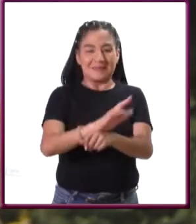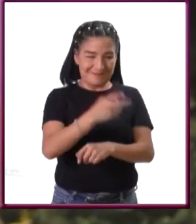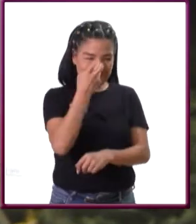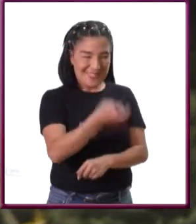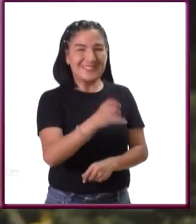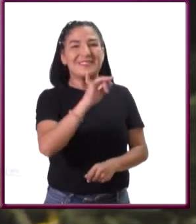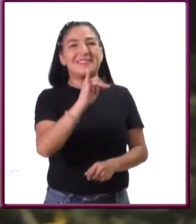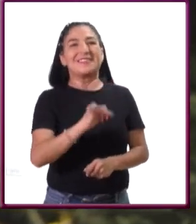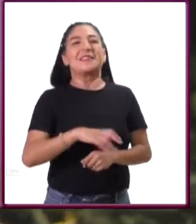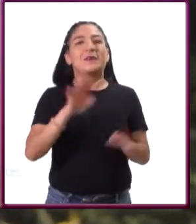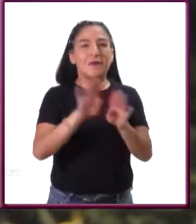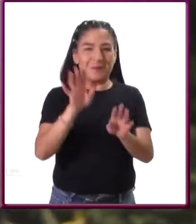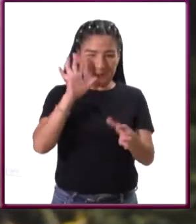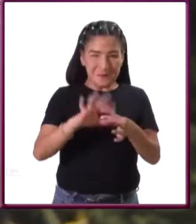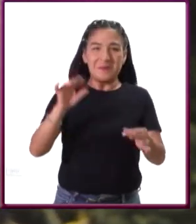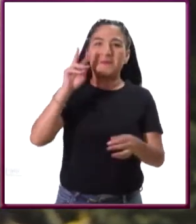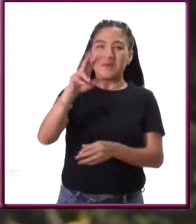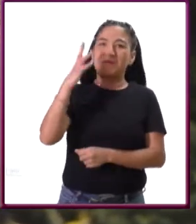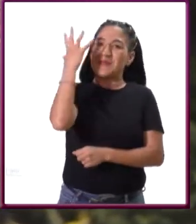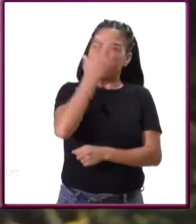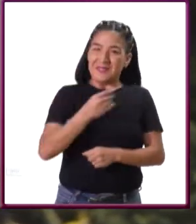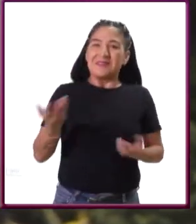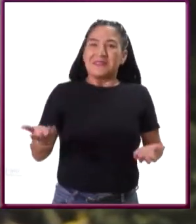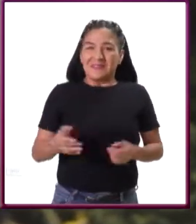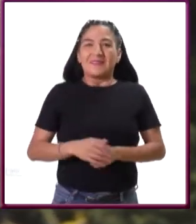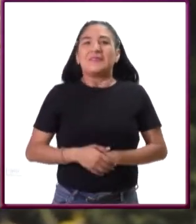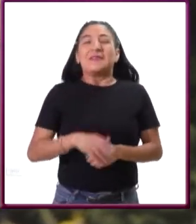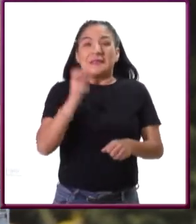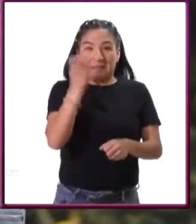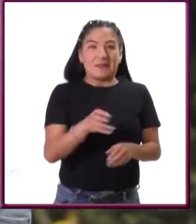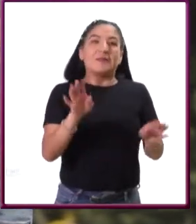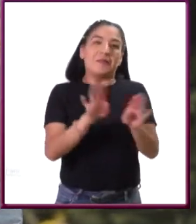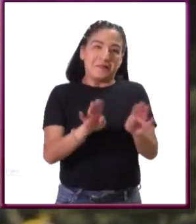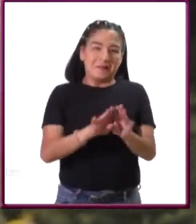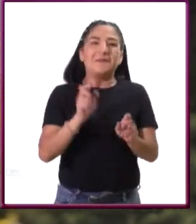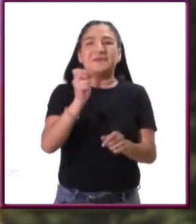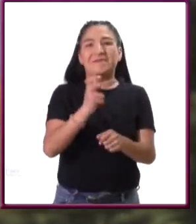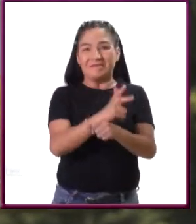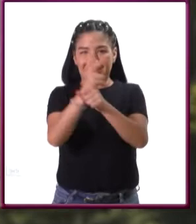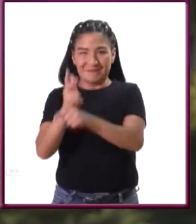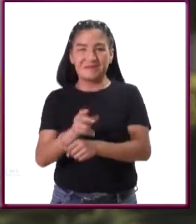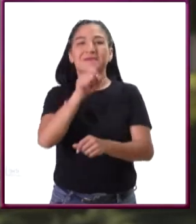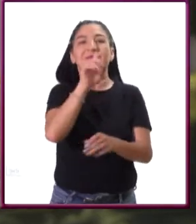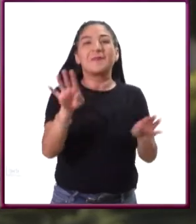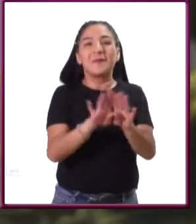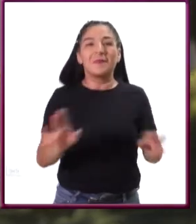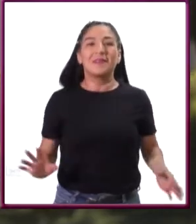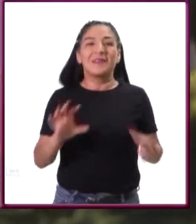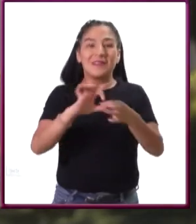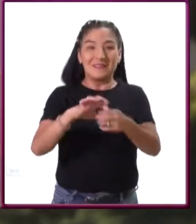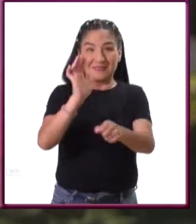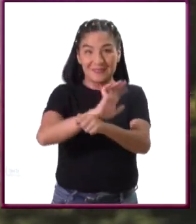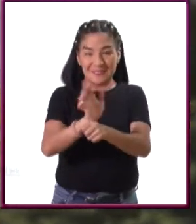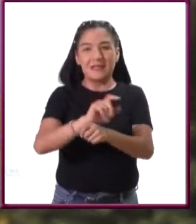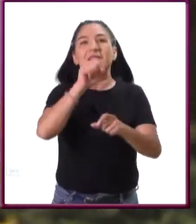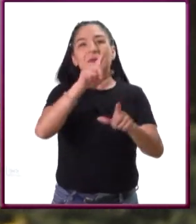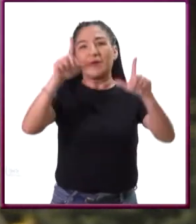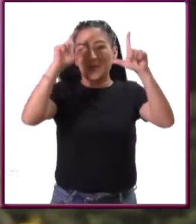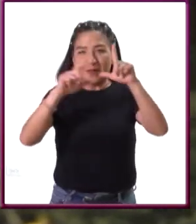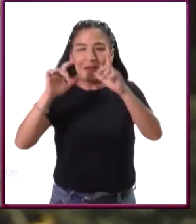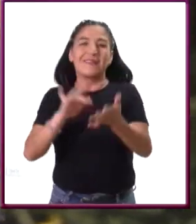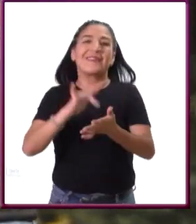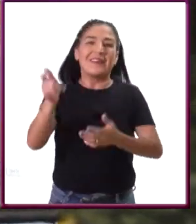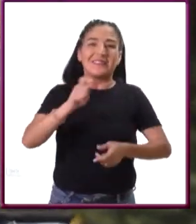forma de verlo, ¿eh? En realidad es una de ellas, porque se considera que el cine, además de la fotografía, existe gracias a una serie